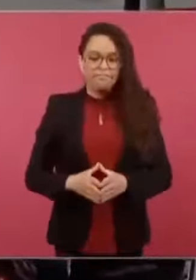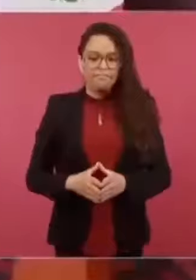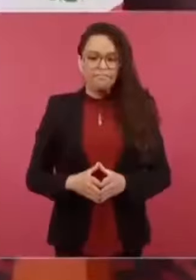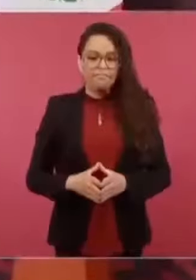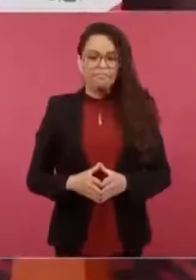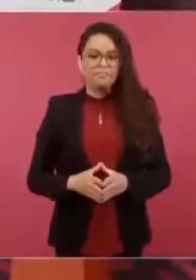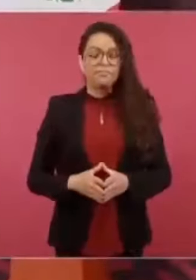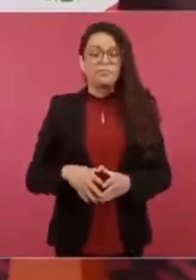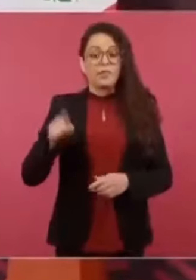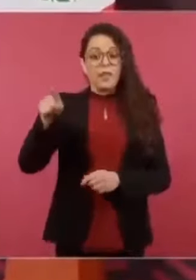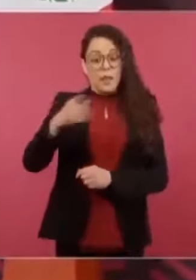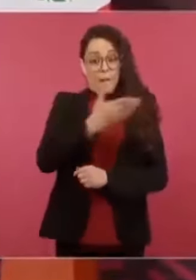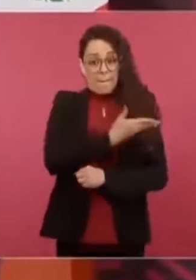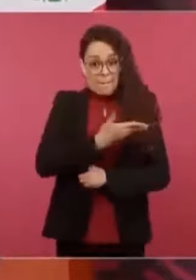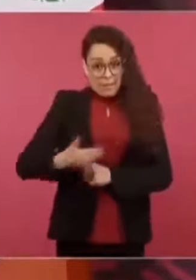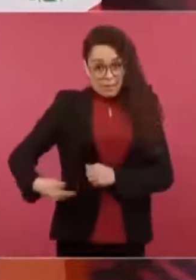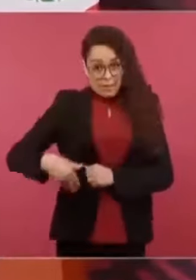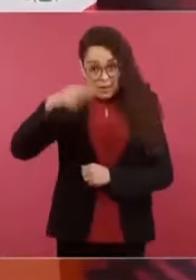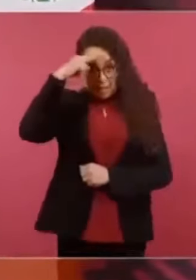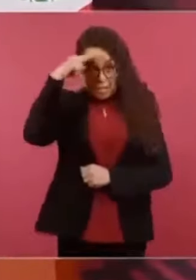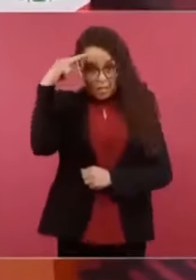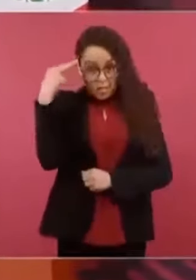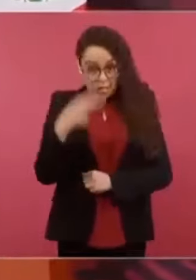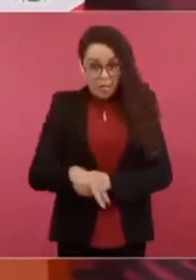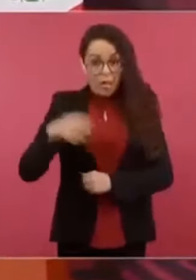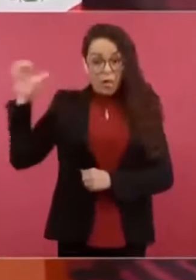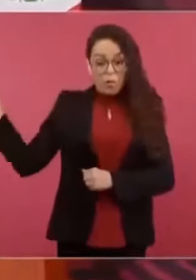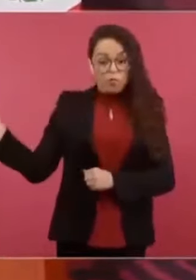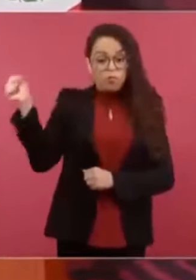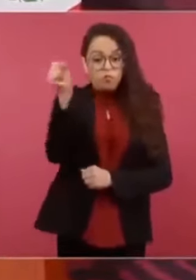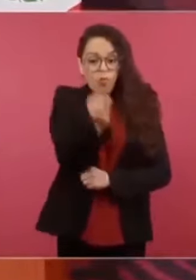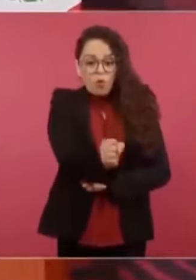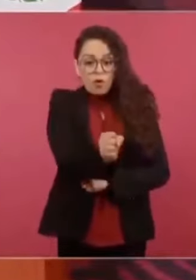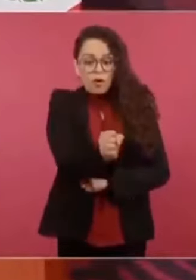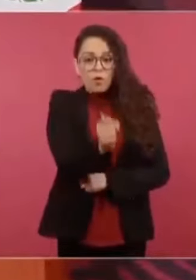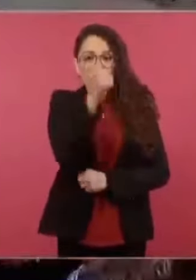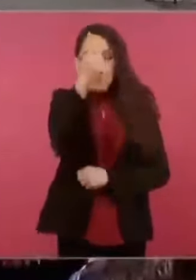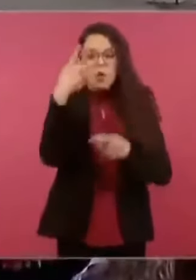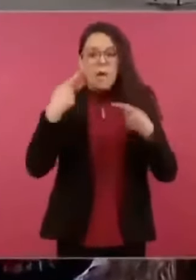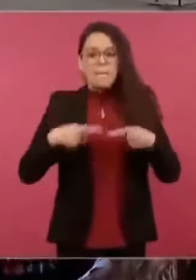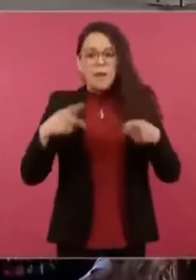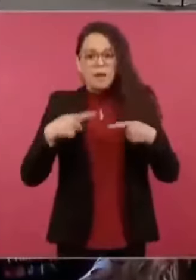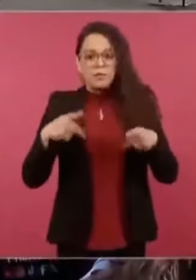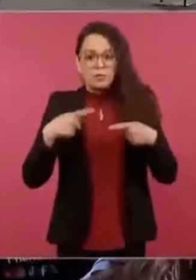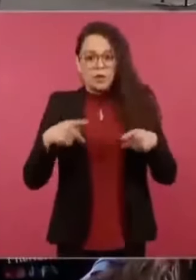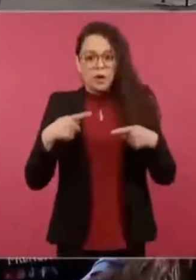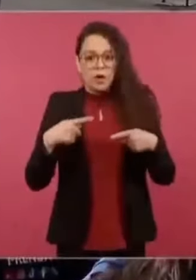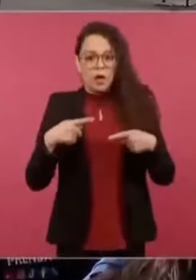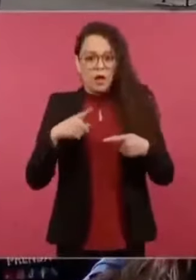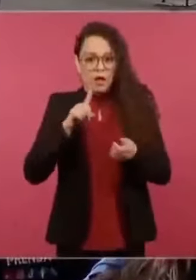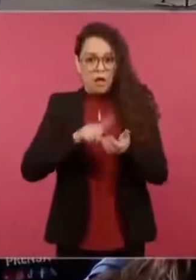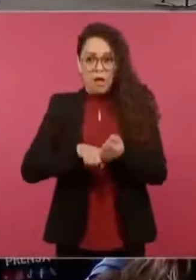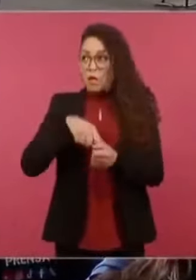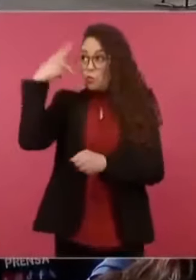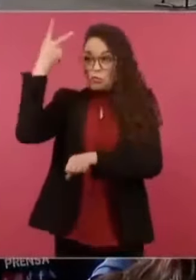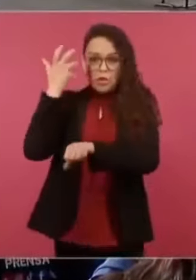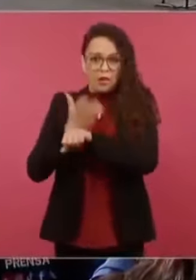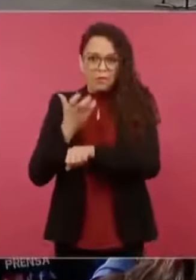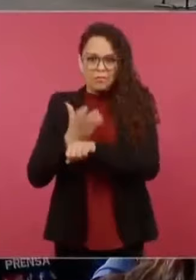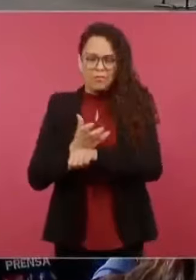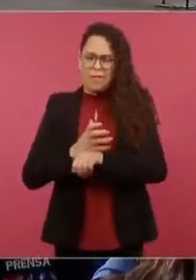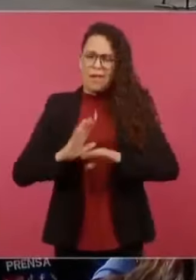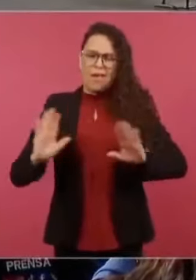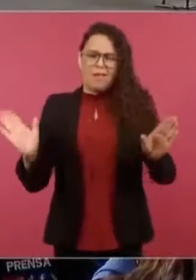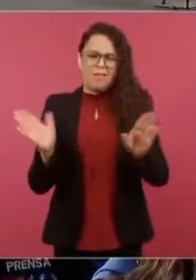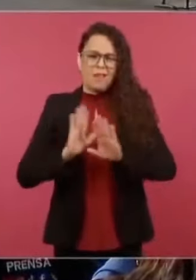presidencia mexicana a un ciudadano americano, ya